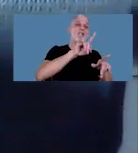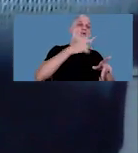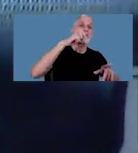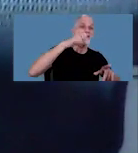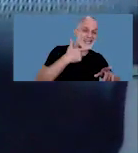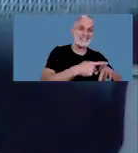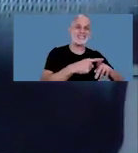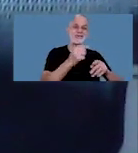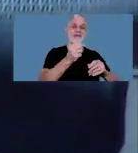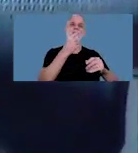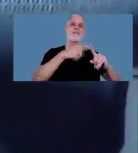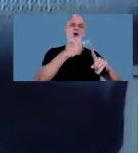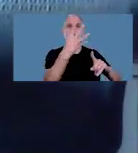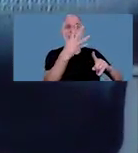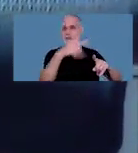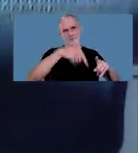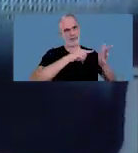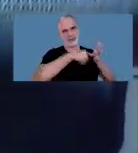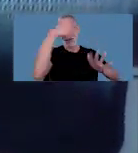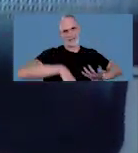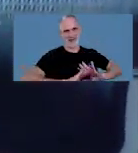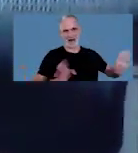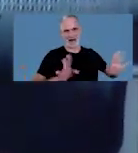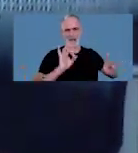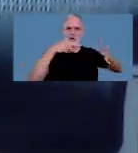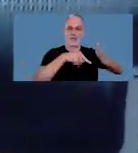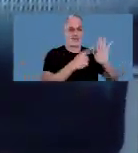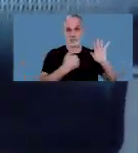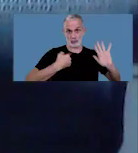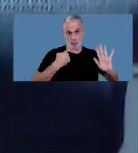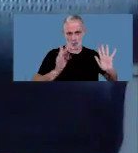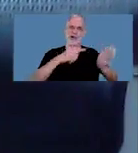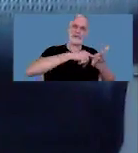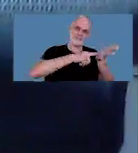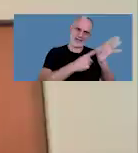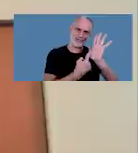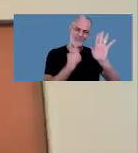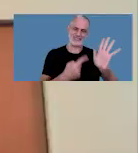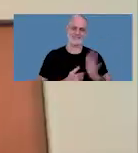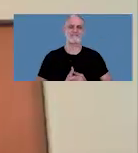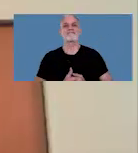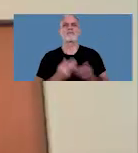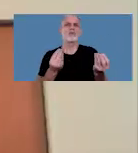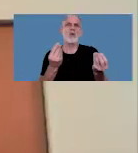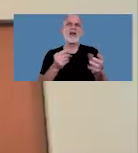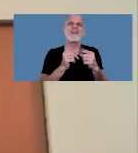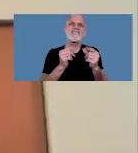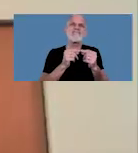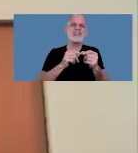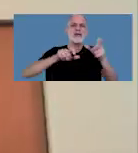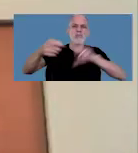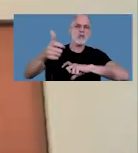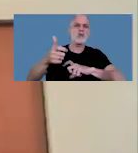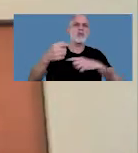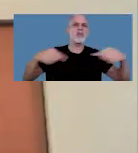Cava. Así está el dictamen, no lo digo yo. ¿Cuál sería la fecha de transmisión del